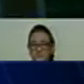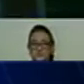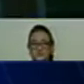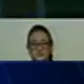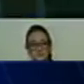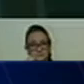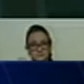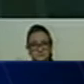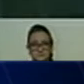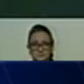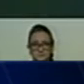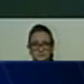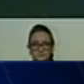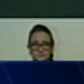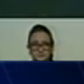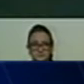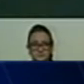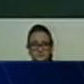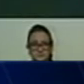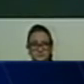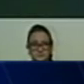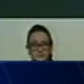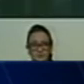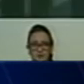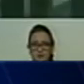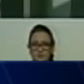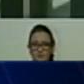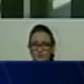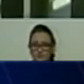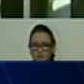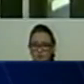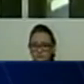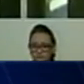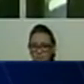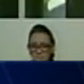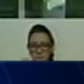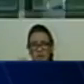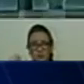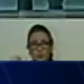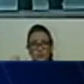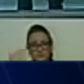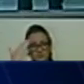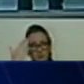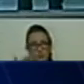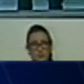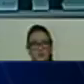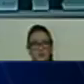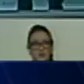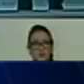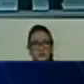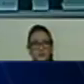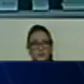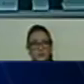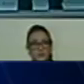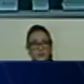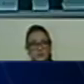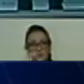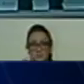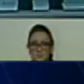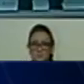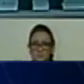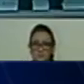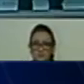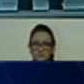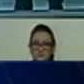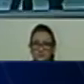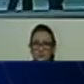Estado TV, y estamos a la espera entonces del inicio de este encuentro. Alocución, si lo hará el presidente Nicolás